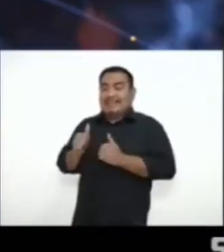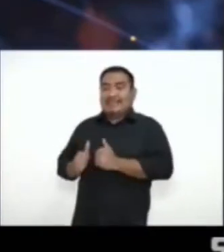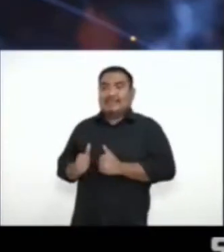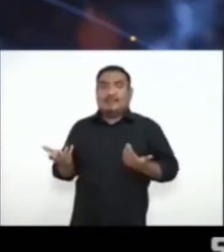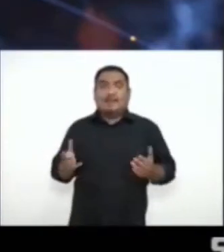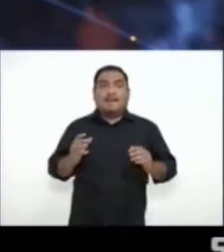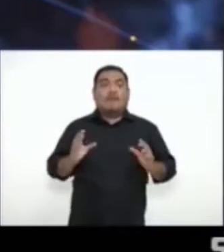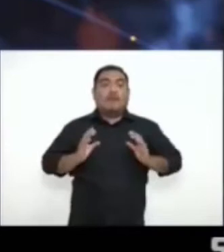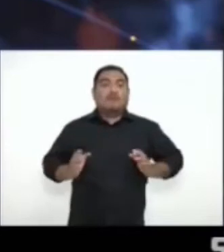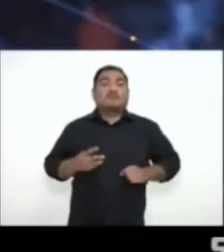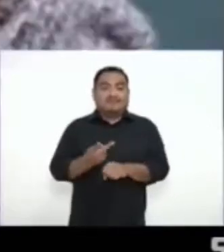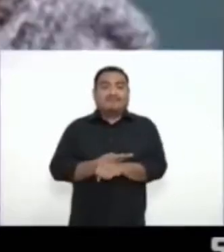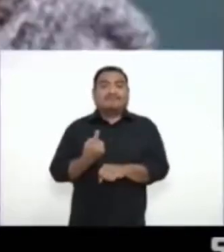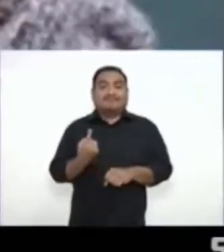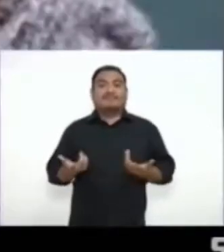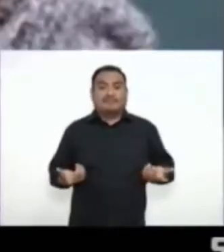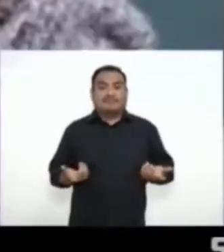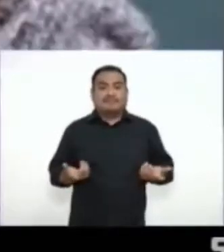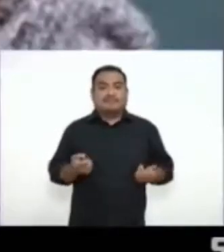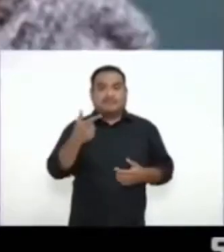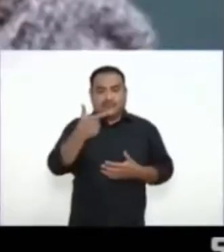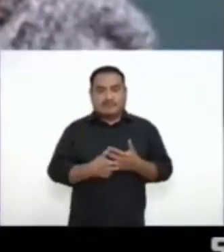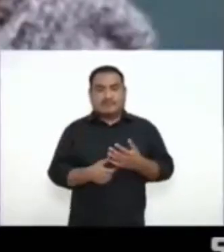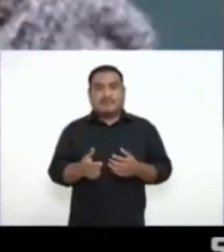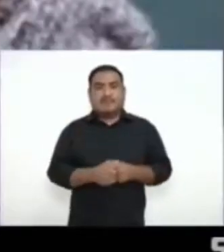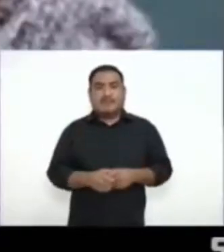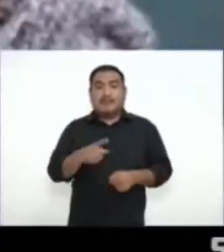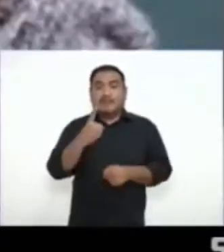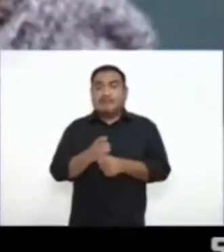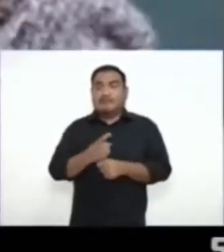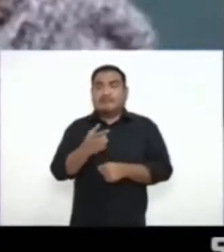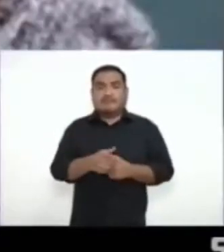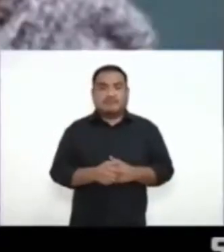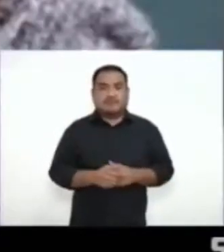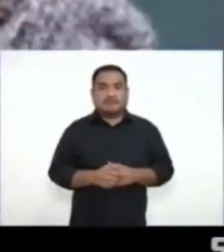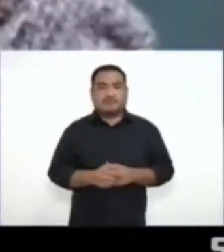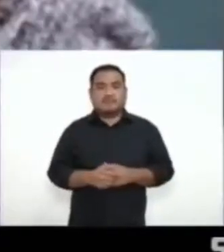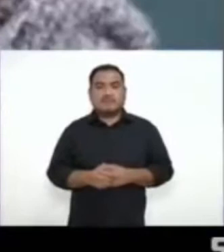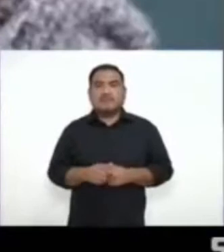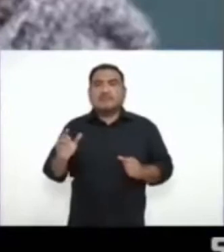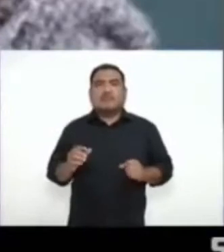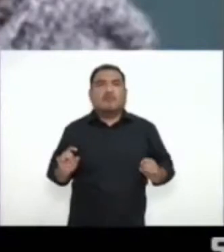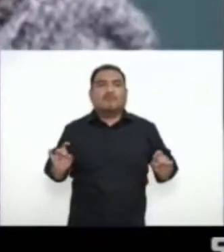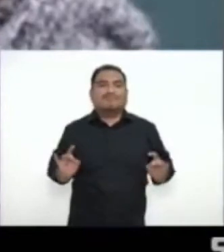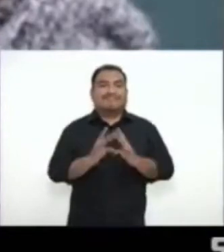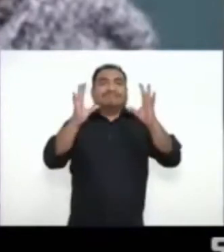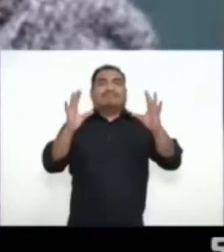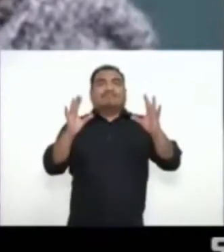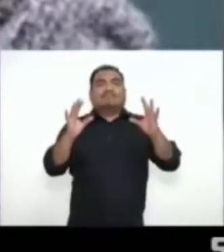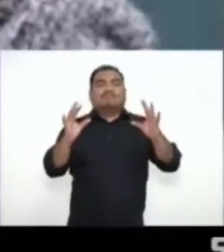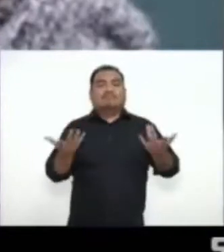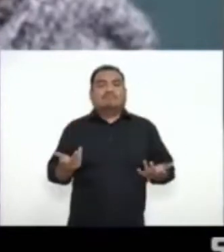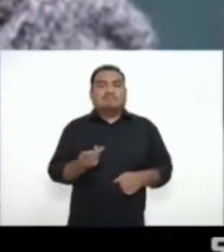nuestro cuerpo si no pasa? Miren, entramos en algo que se llama biochoc.